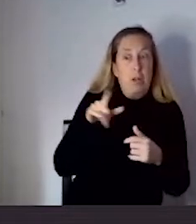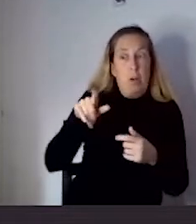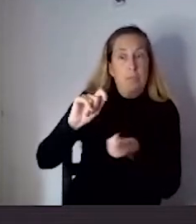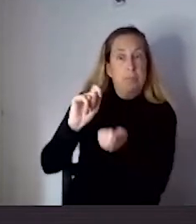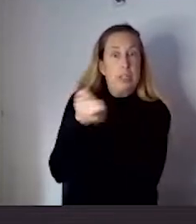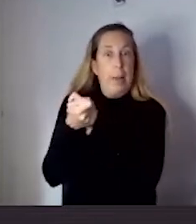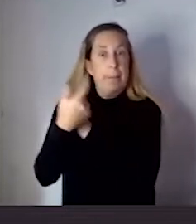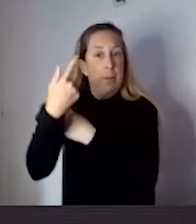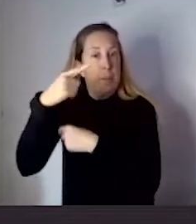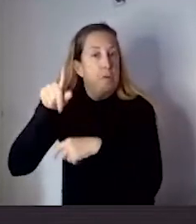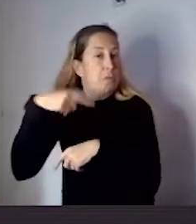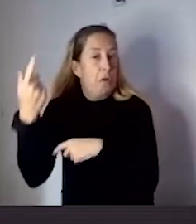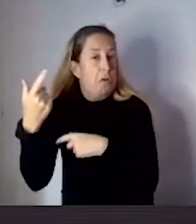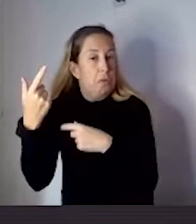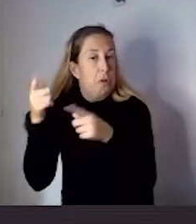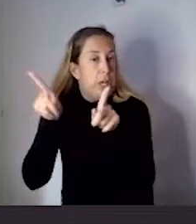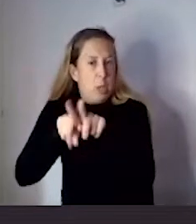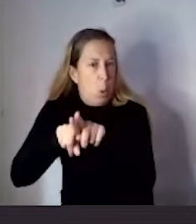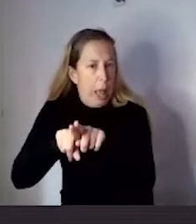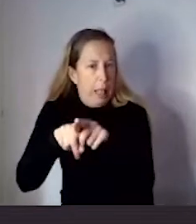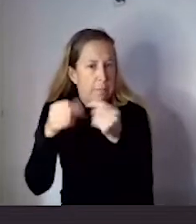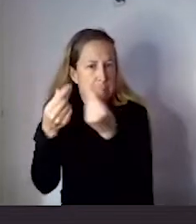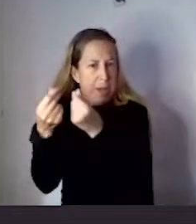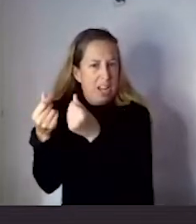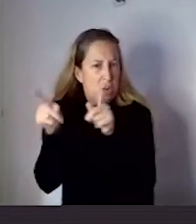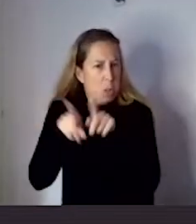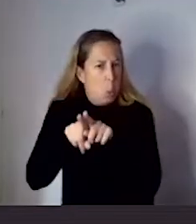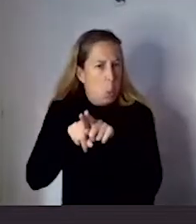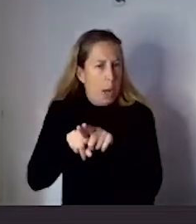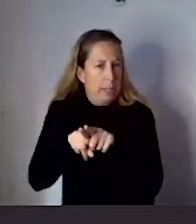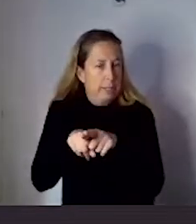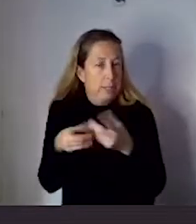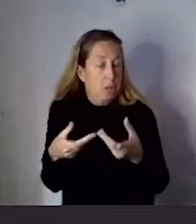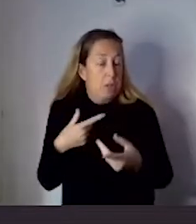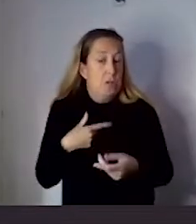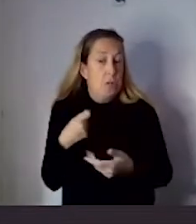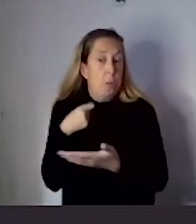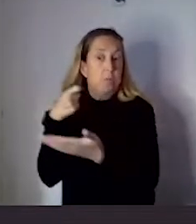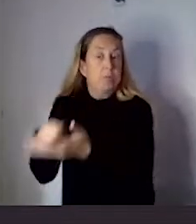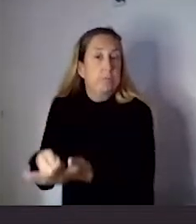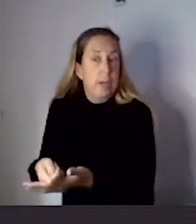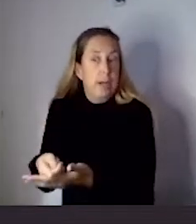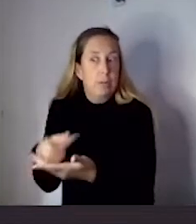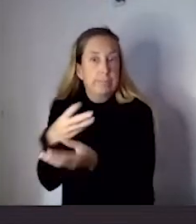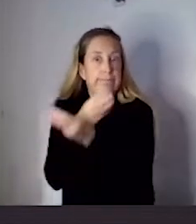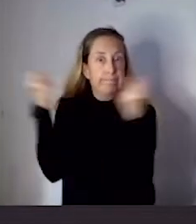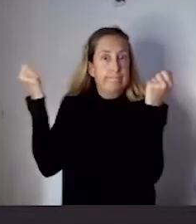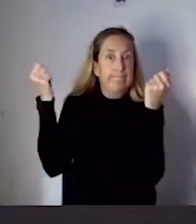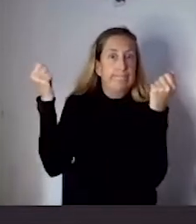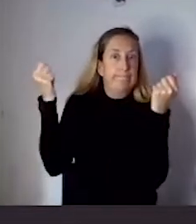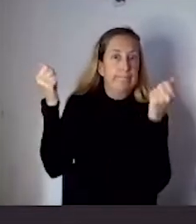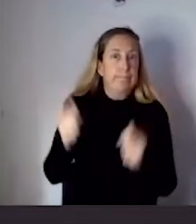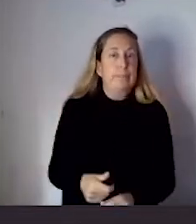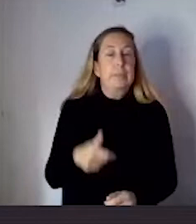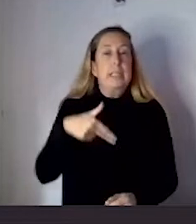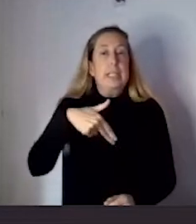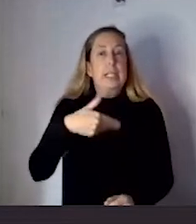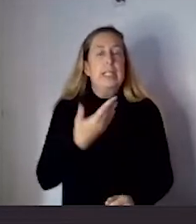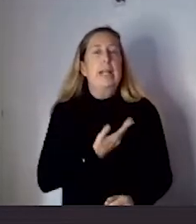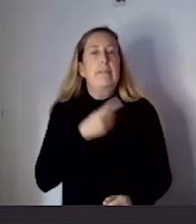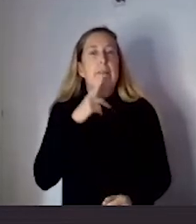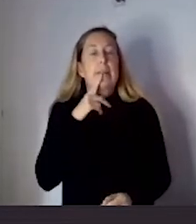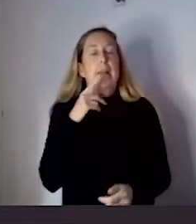exactamente igual además este billete se consume cuando lo utilizas los ene efe test son como el arte